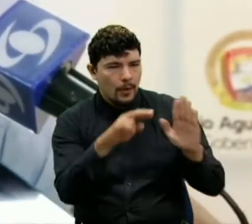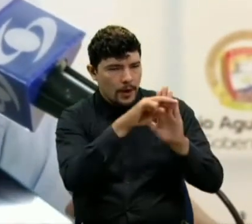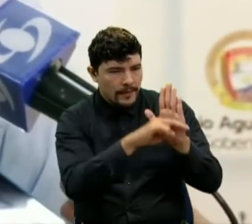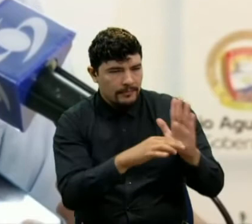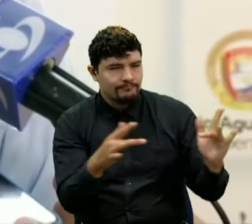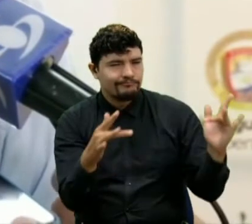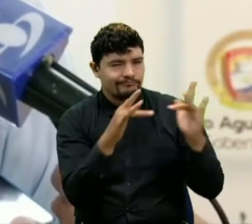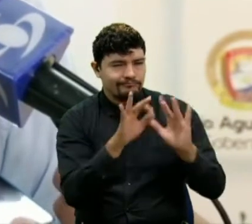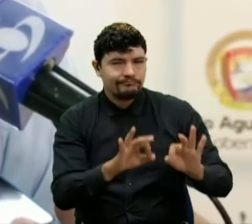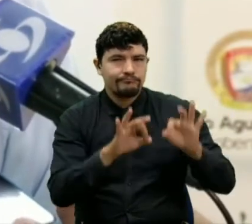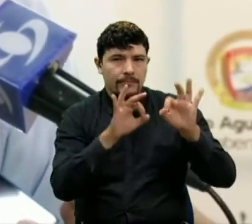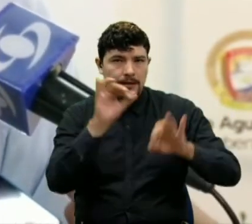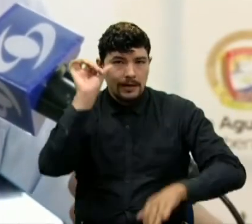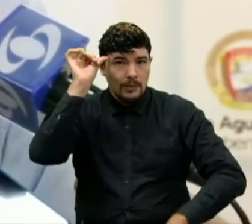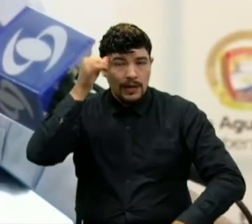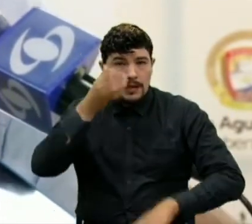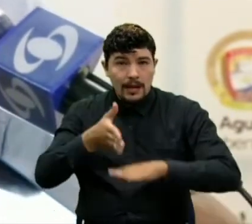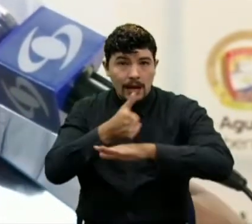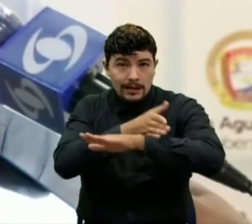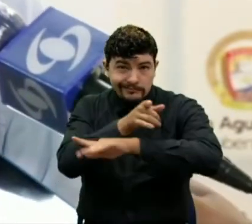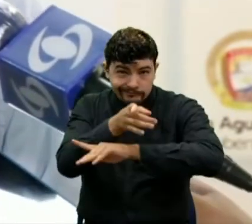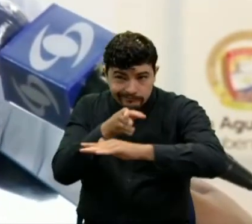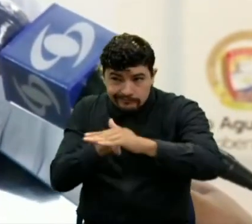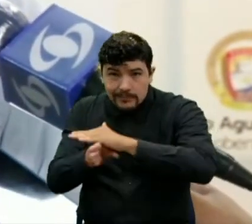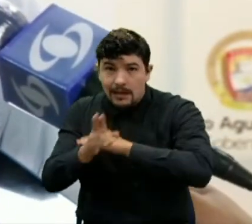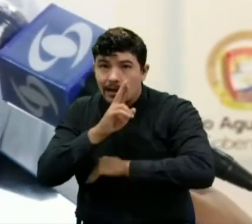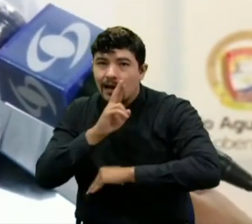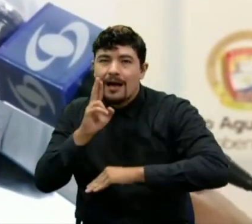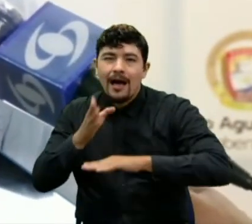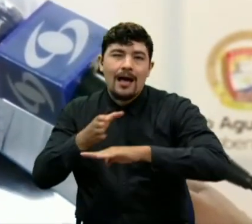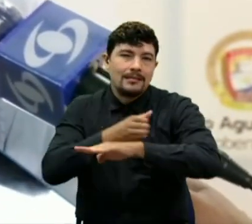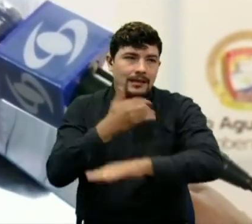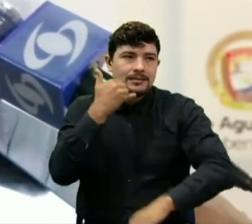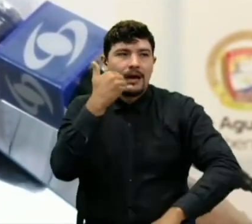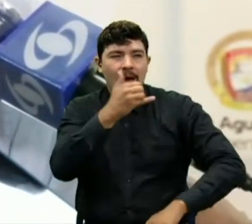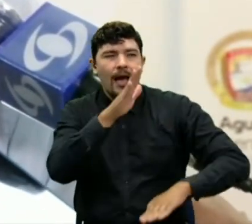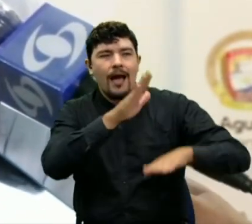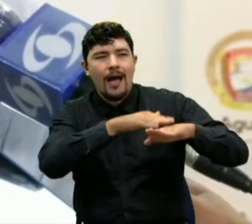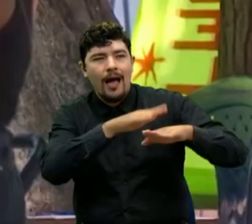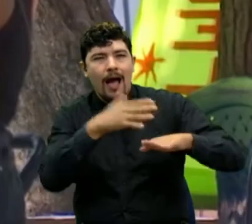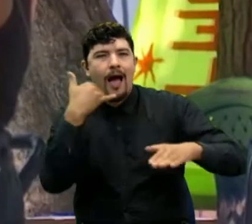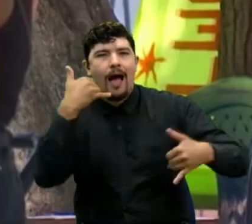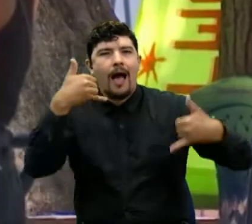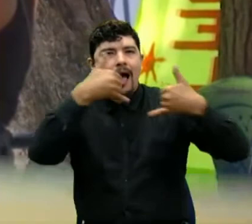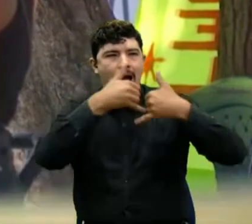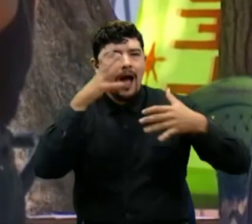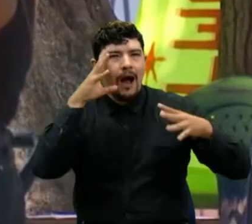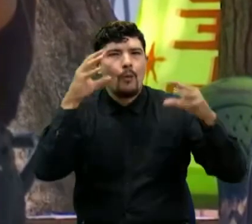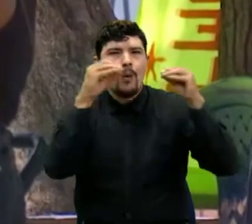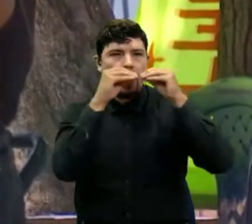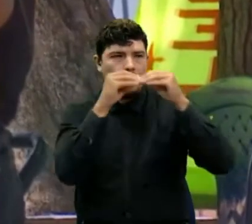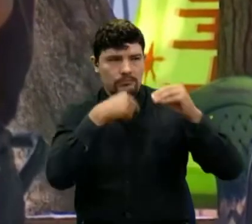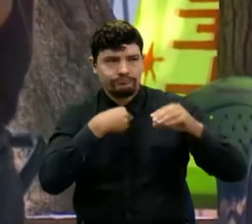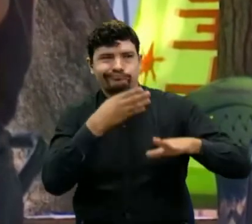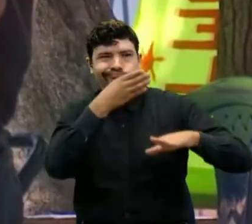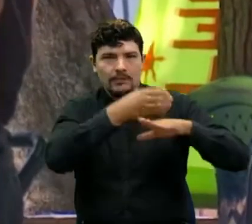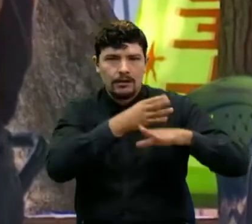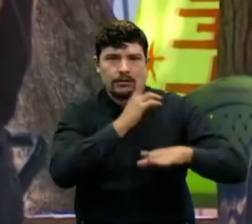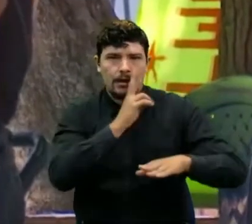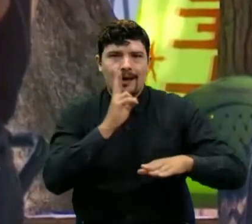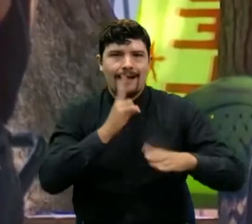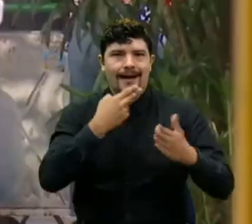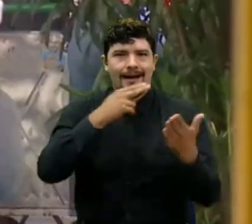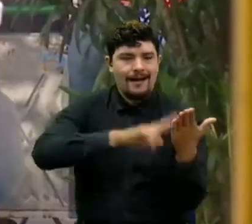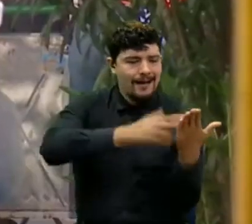reserva previa y también pues no haya estas situaciones de aglomeración es el norte de santander las